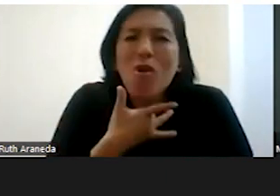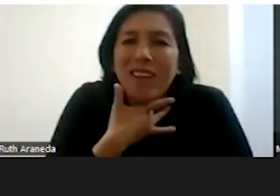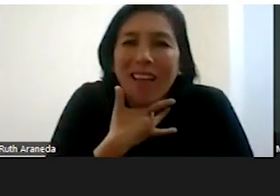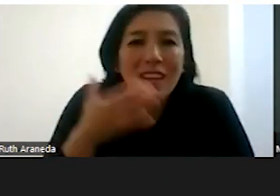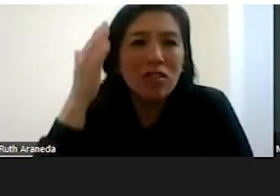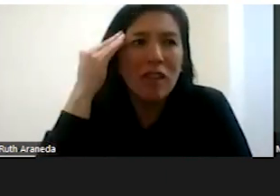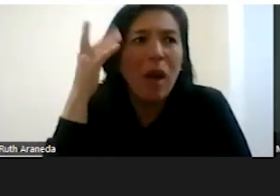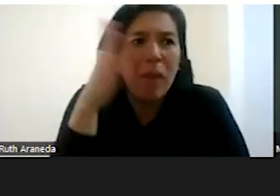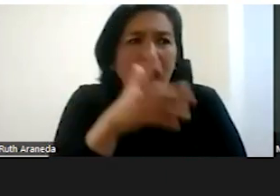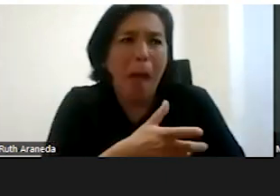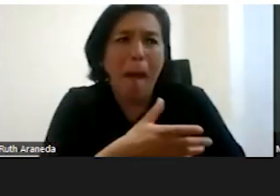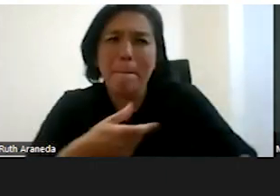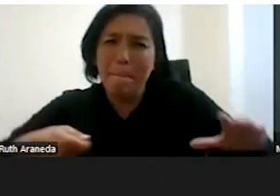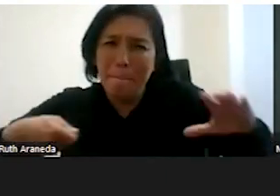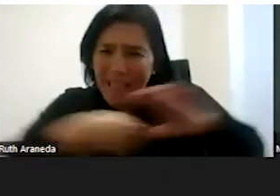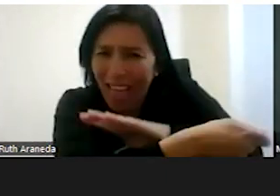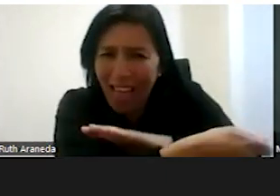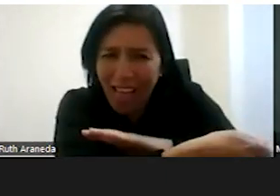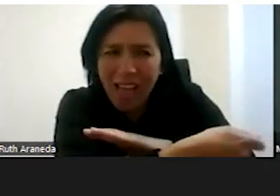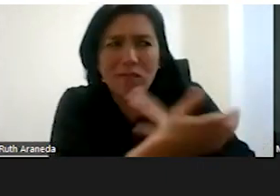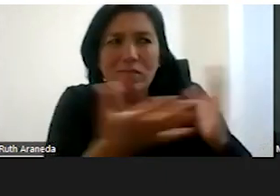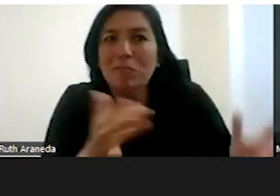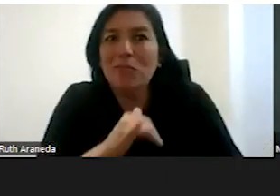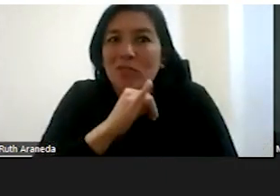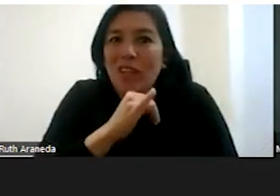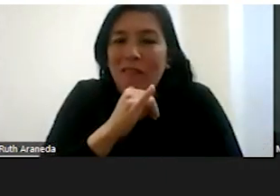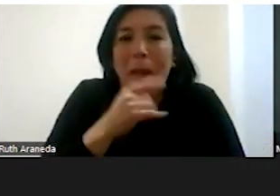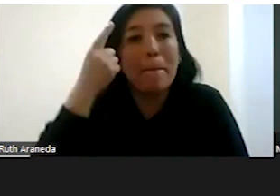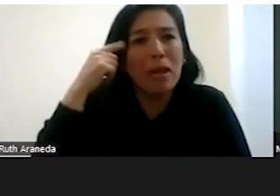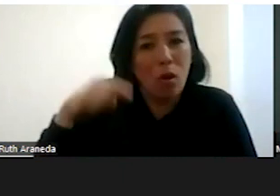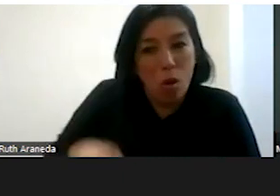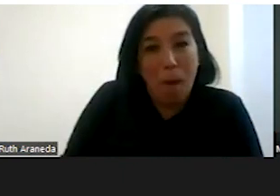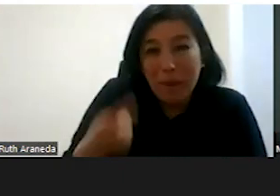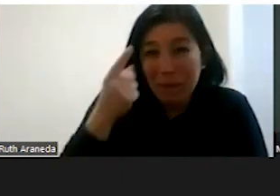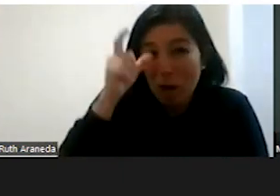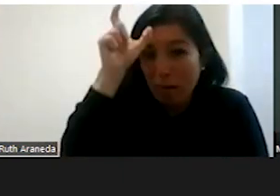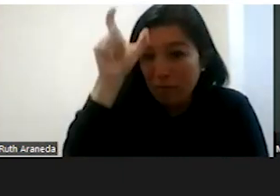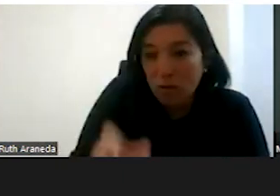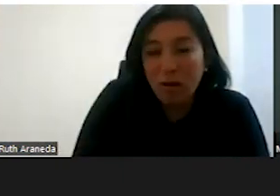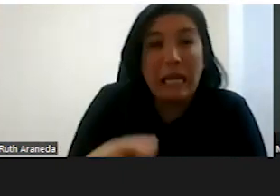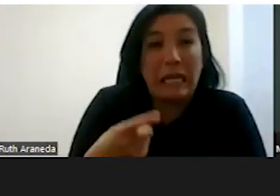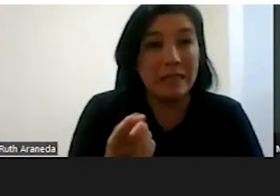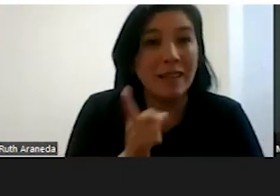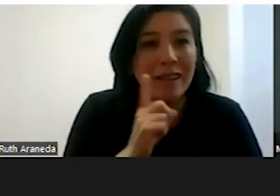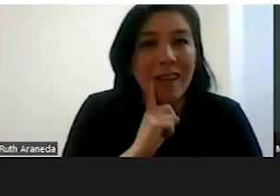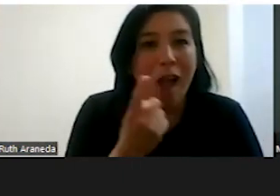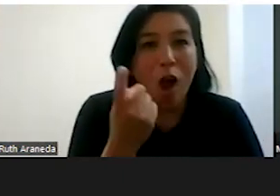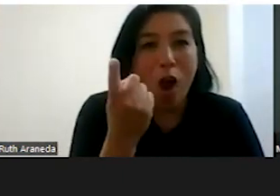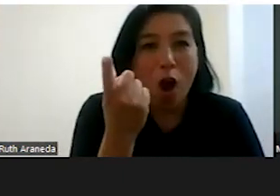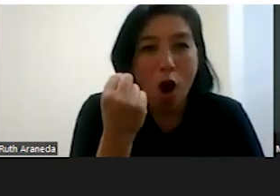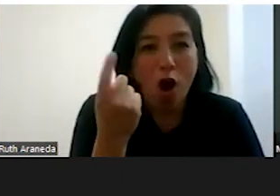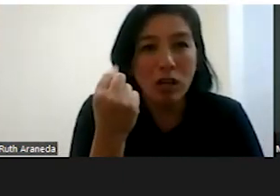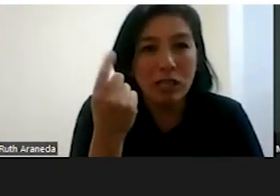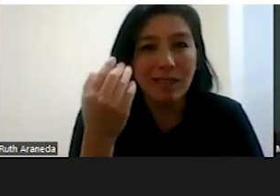fueron sacrificados eventualmente, pero el que era muy obvio era el primero, porque apareció evidentemente una punta de proyectil incrustada